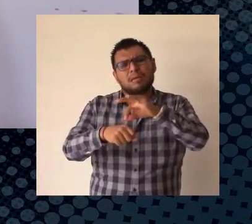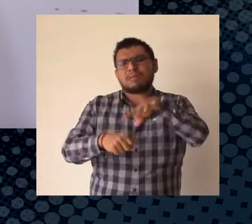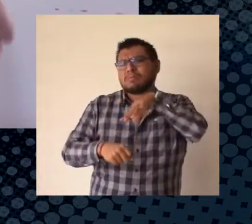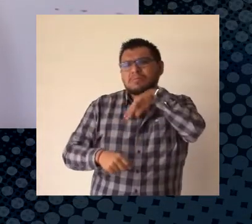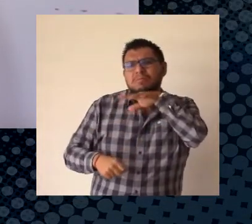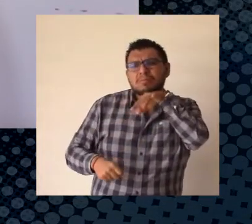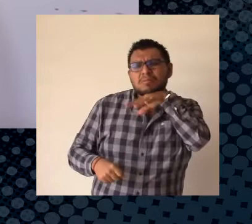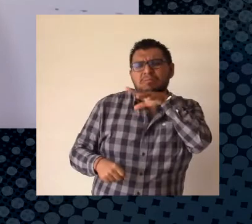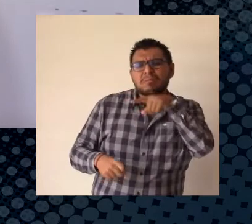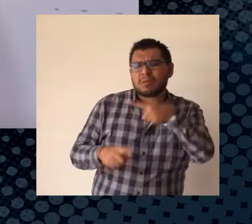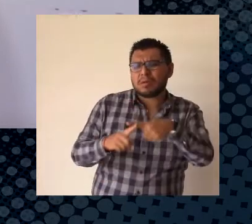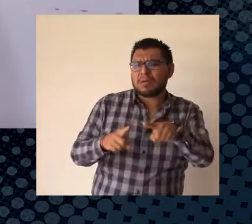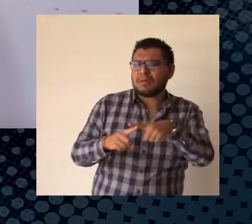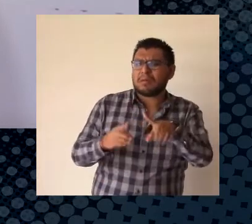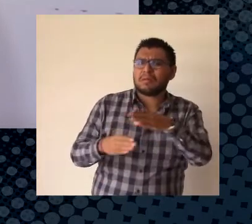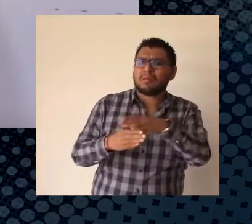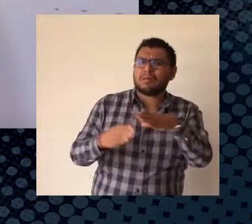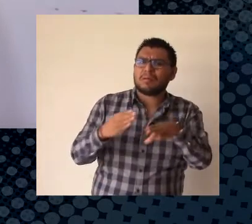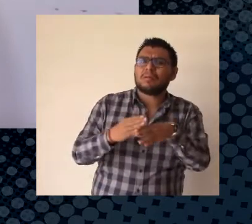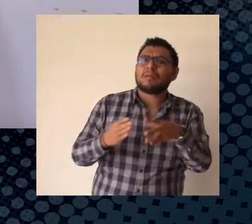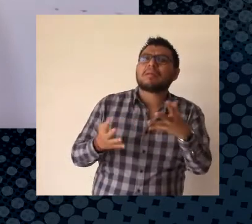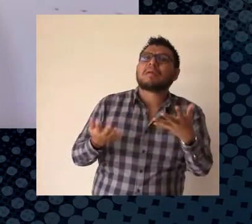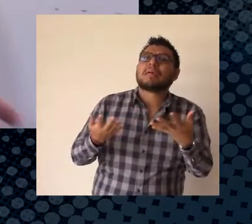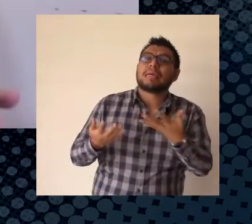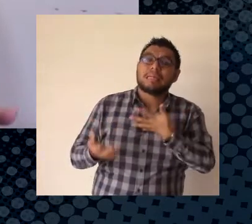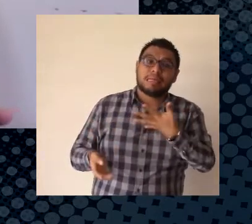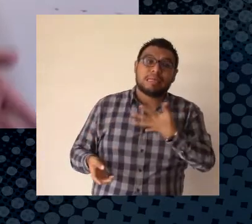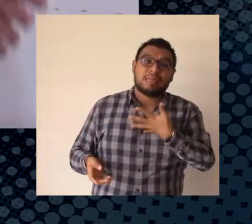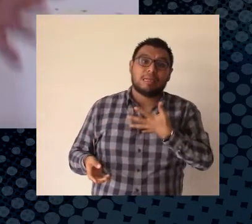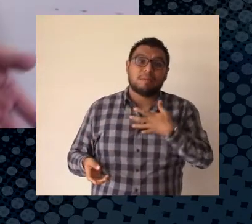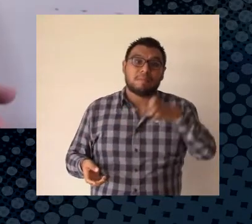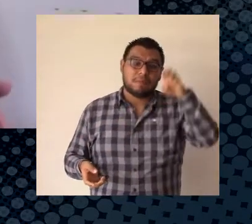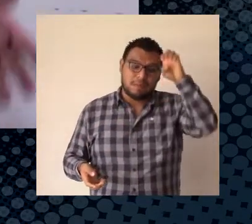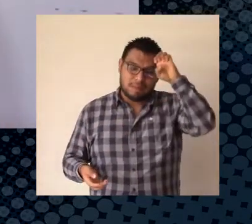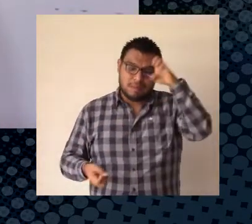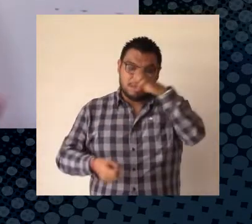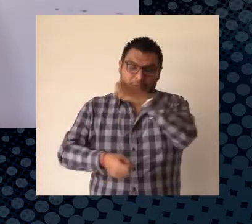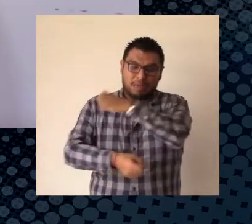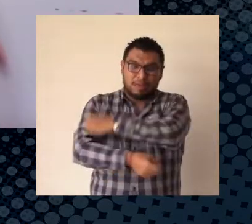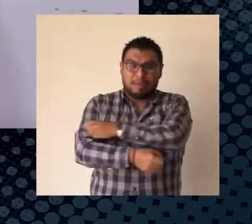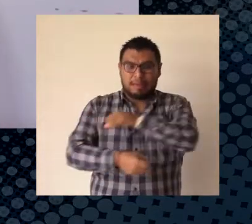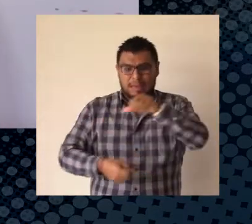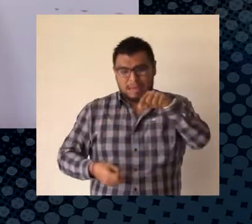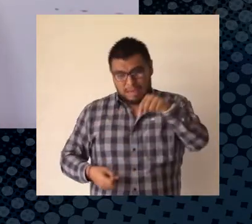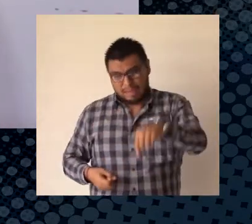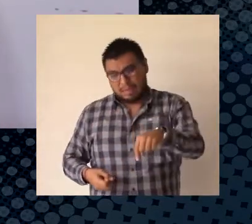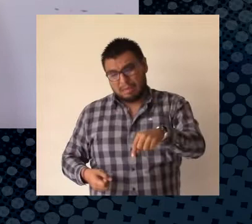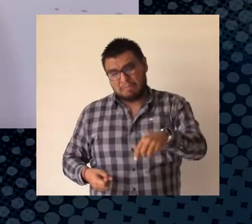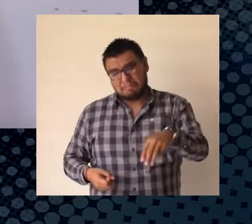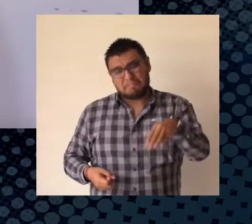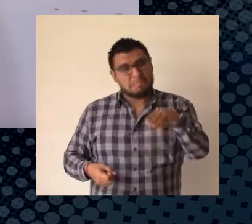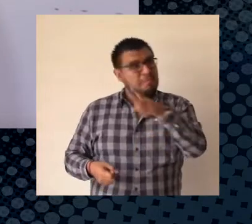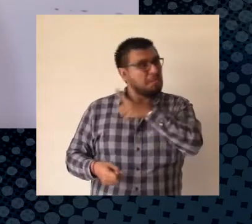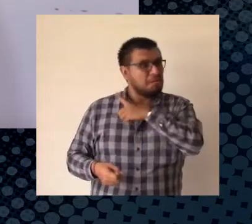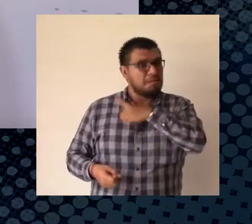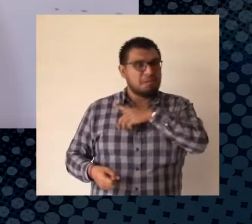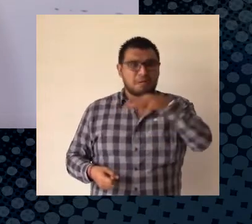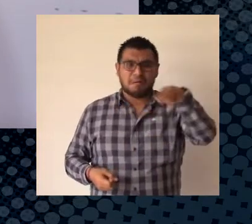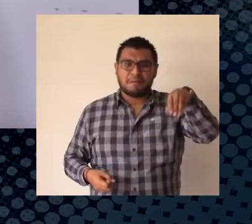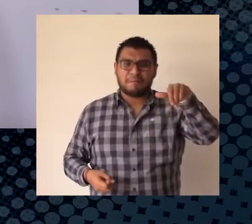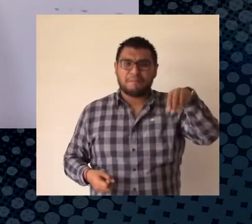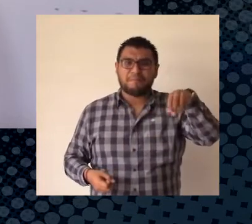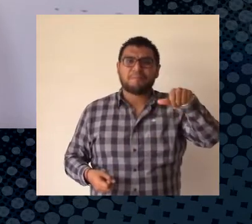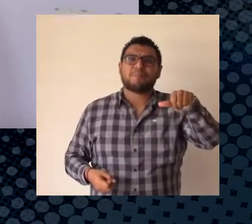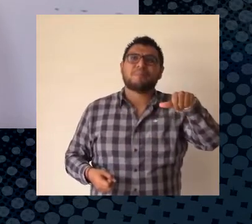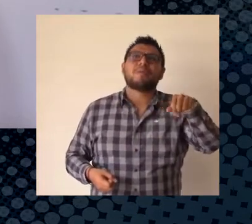de carnes, de ajos que nos daban allá en Egipto. Y aquí, puro maná, puro maná. Bueno, Dios tiene que